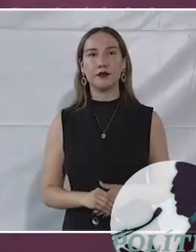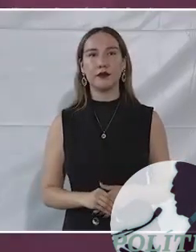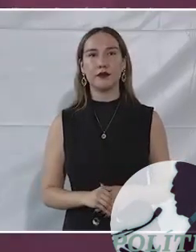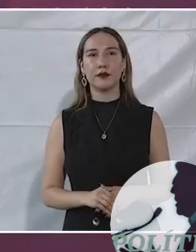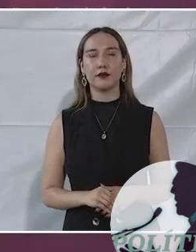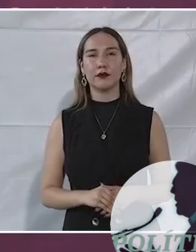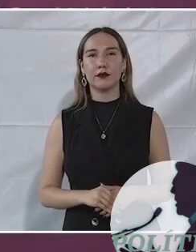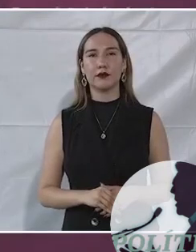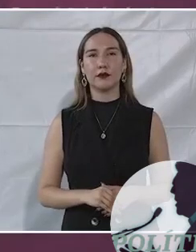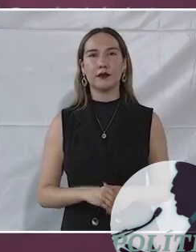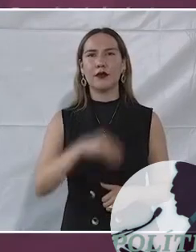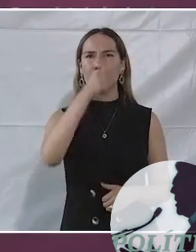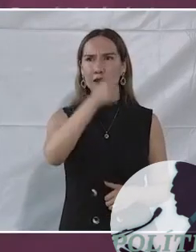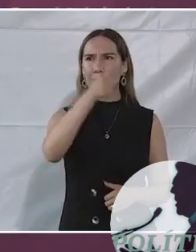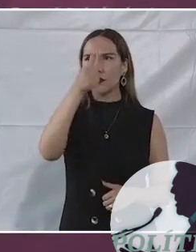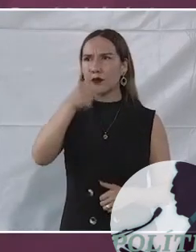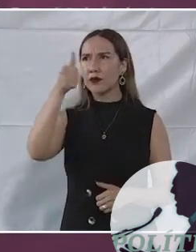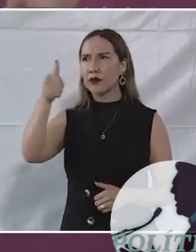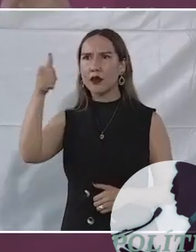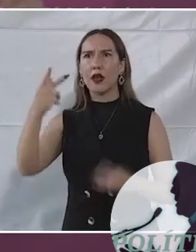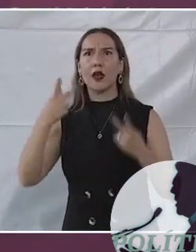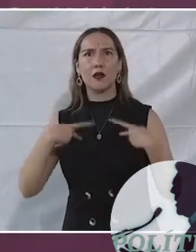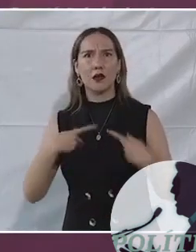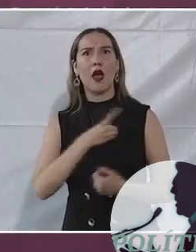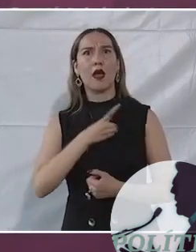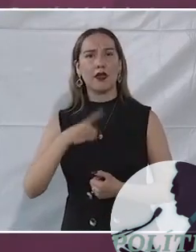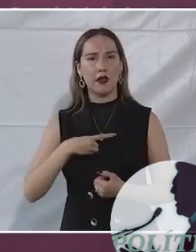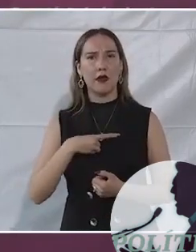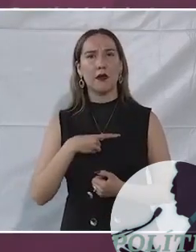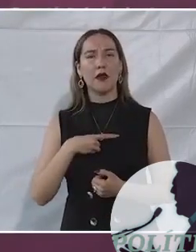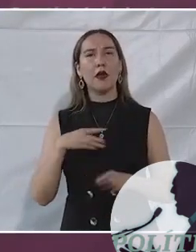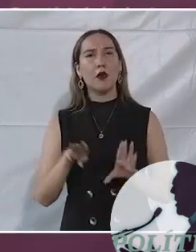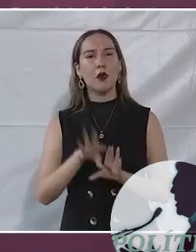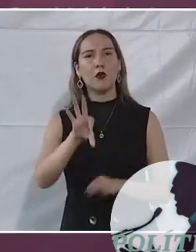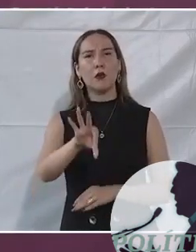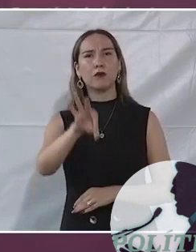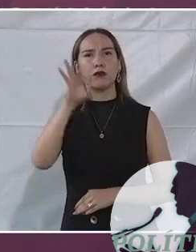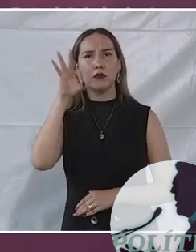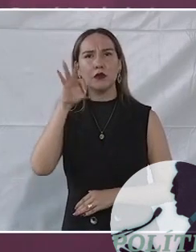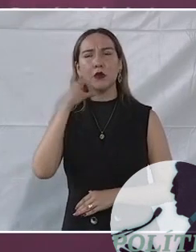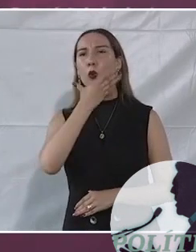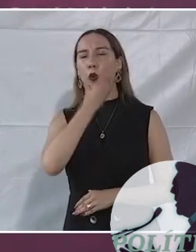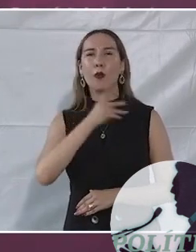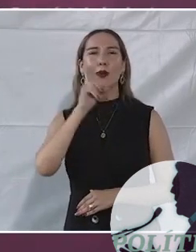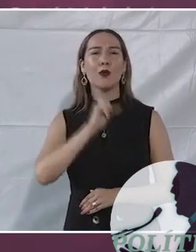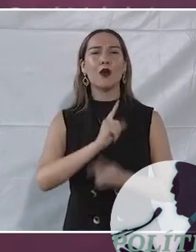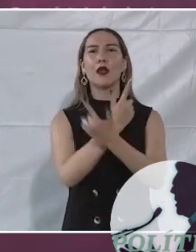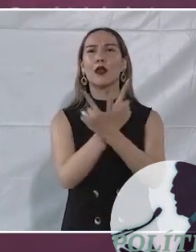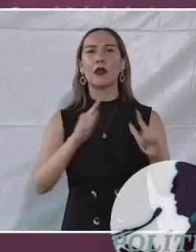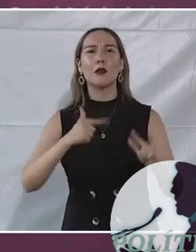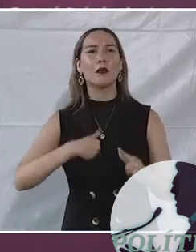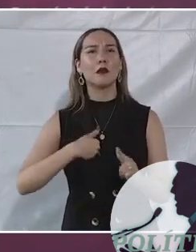vote por lo que le dicte su conciencia, como hombres, mujeres libres que